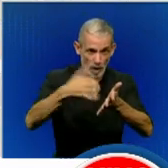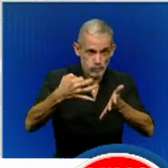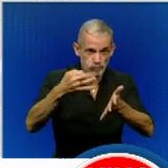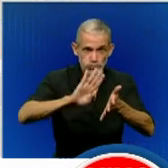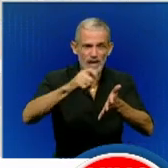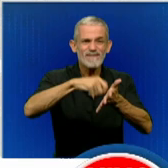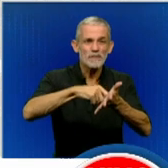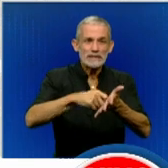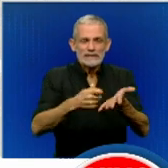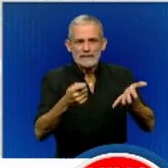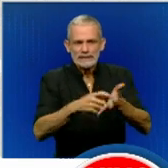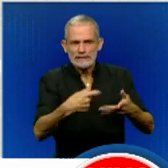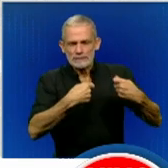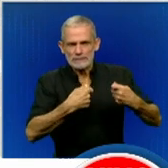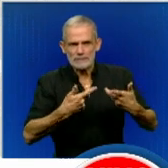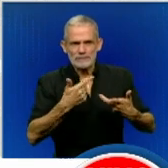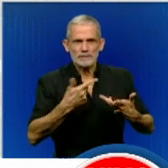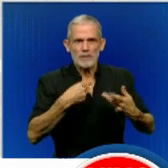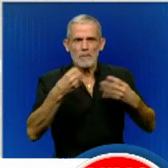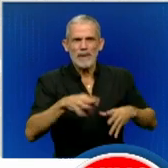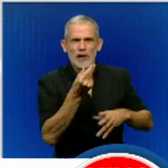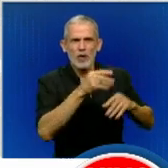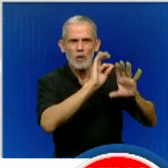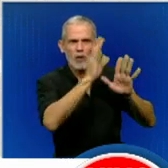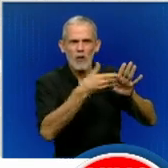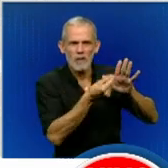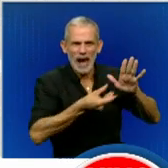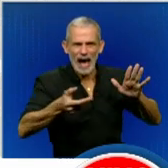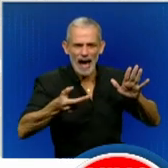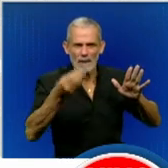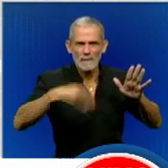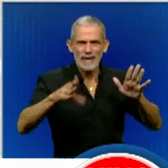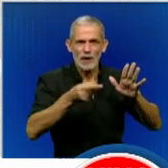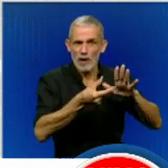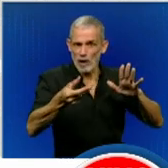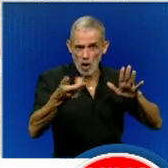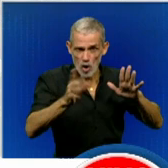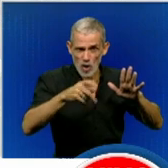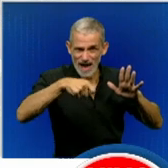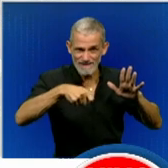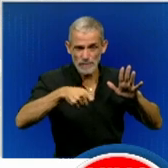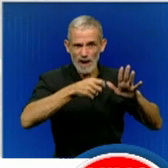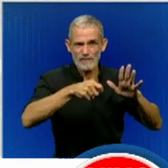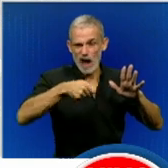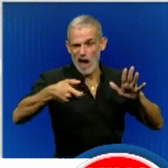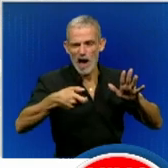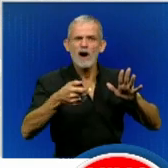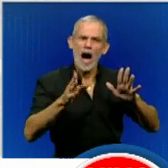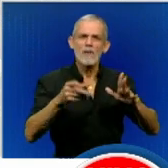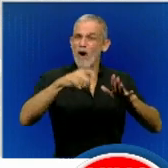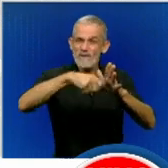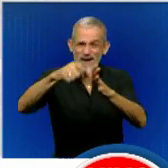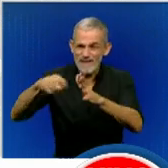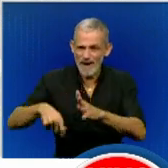por la posibilidad de perder estos fondos al poco tiempo de entrar en vigencia del consenso el gobierno nacional